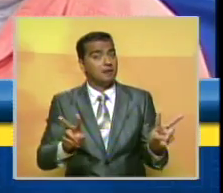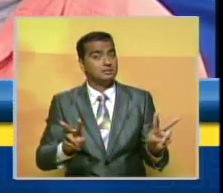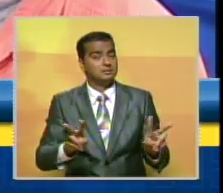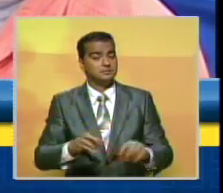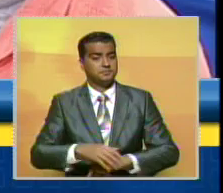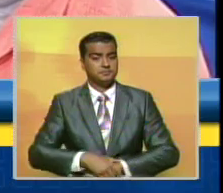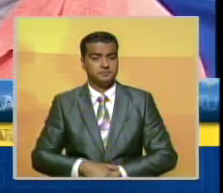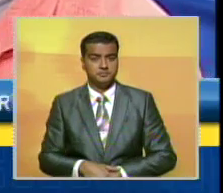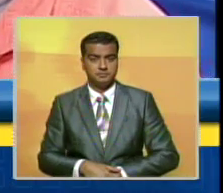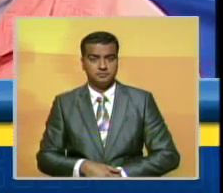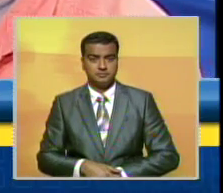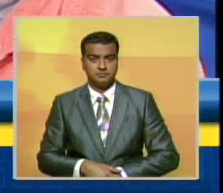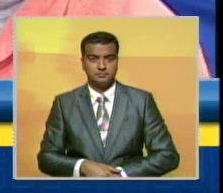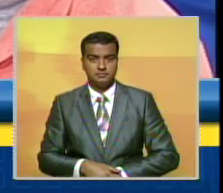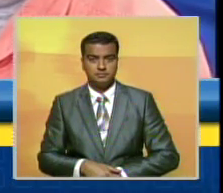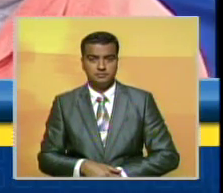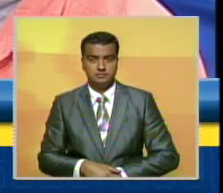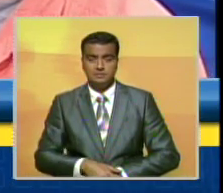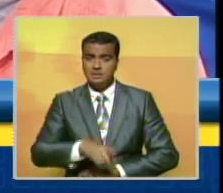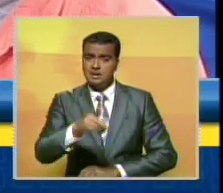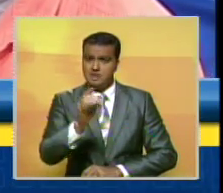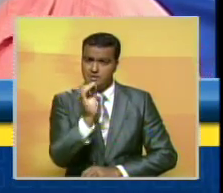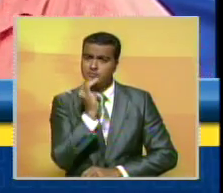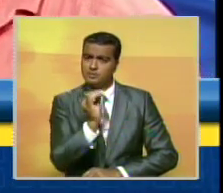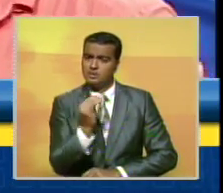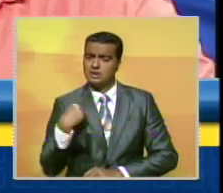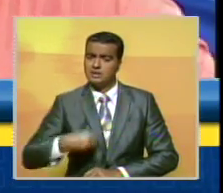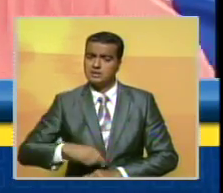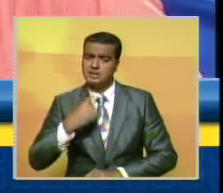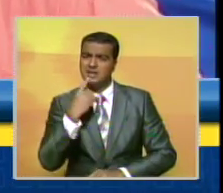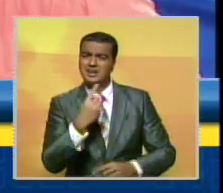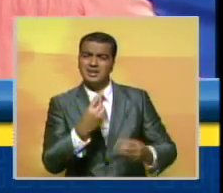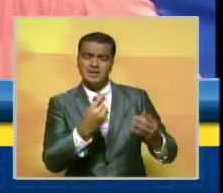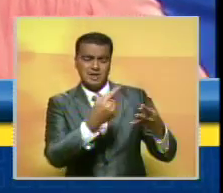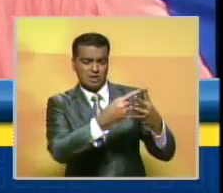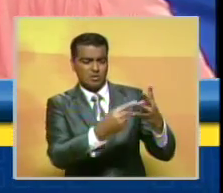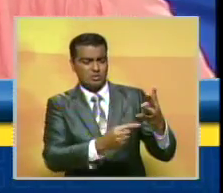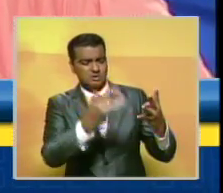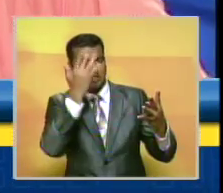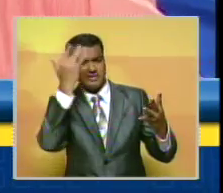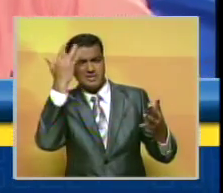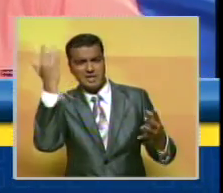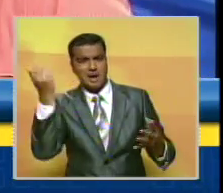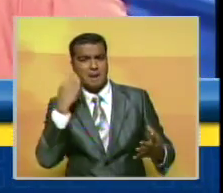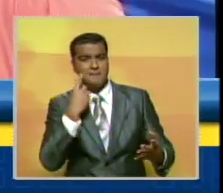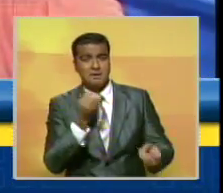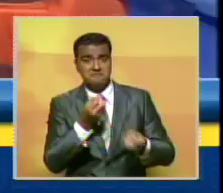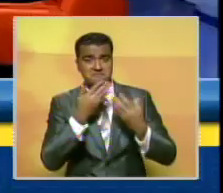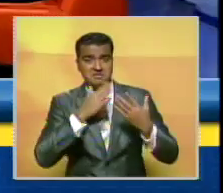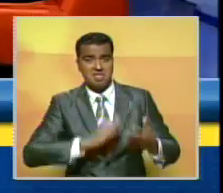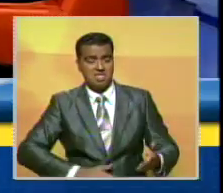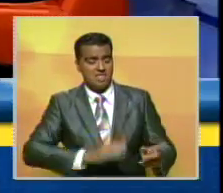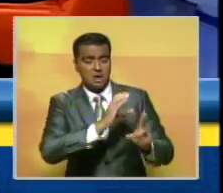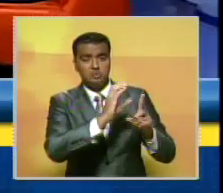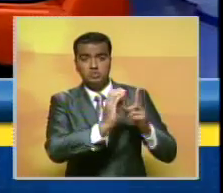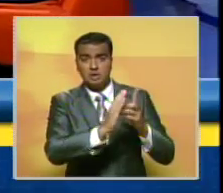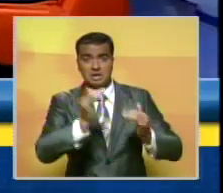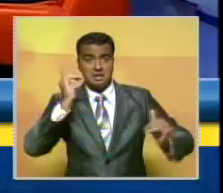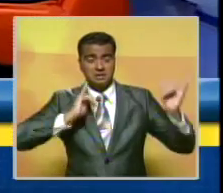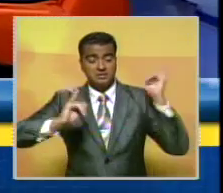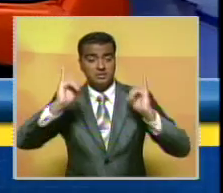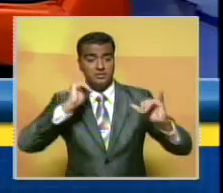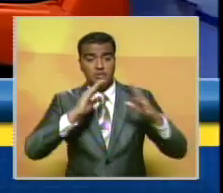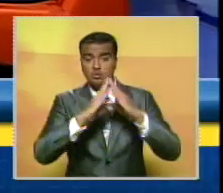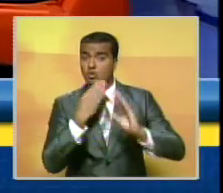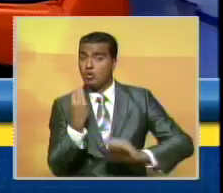no esté la violencia. Clark informó que cuentan con un conjunto de iniciativas para el bienestar cultural y recreativo de la juventud